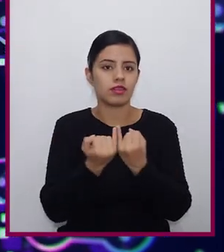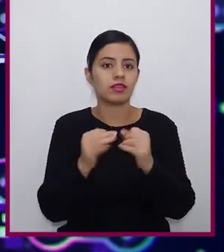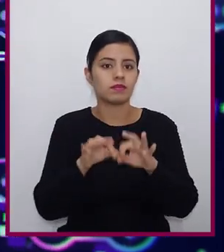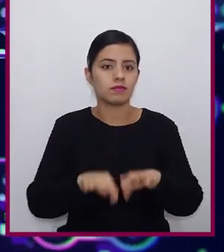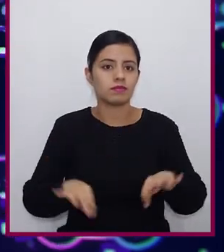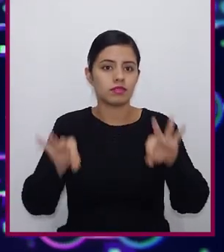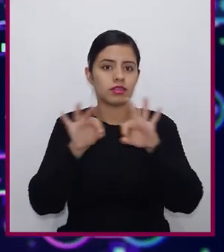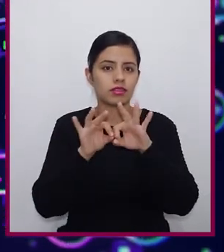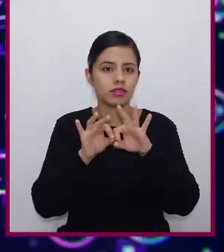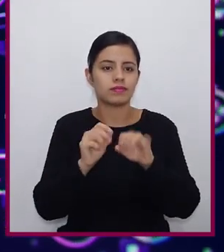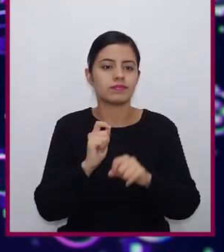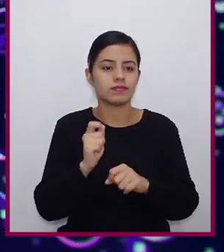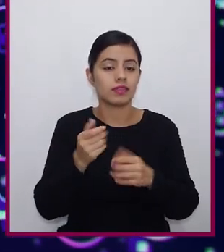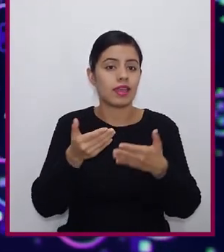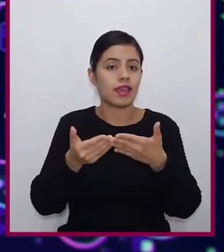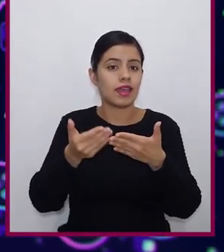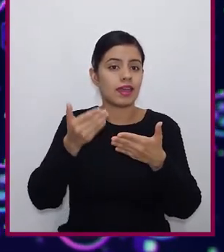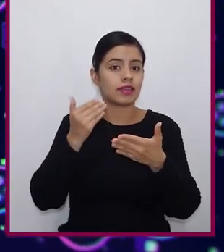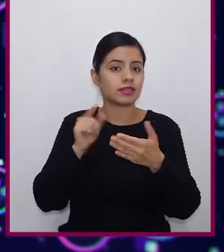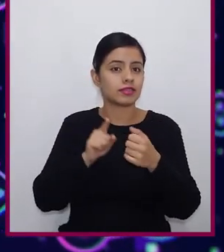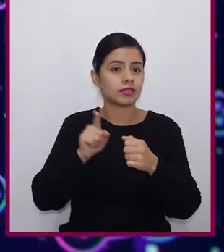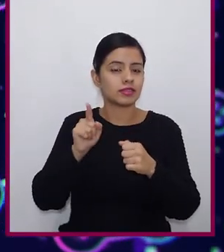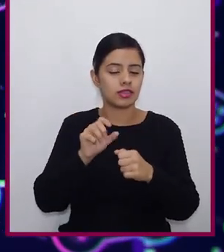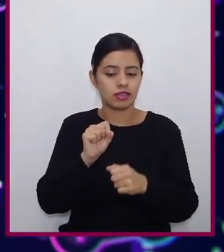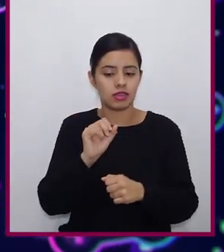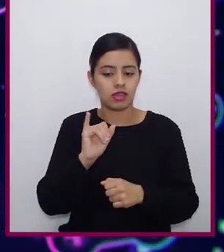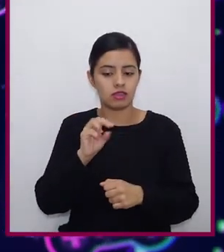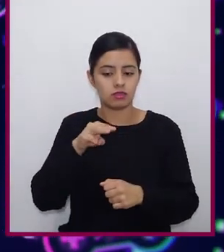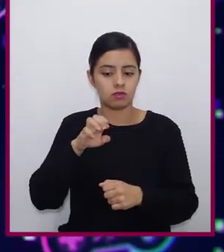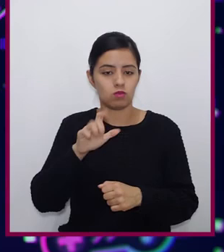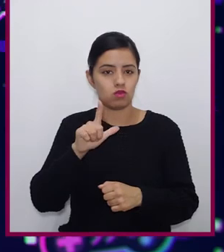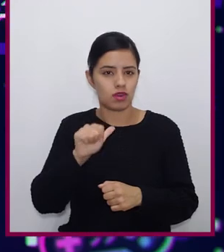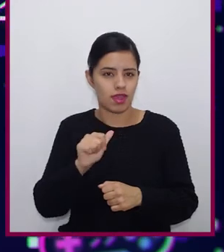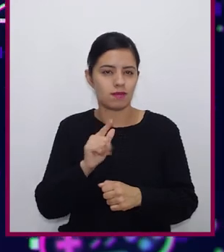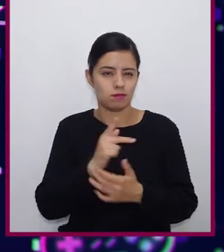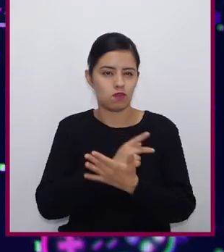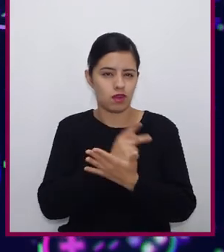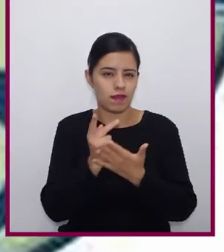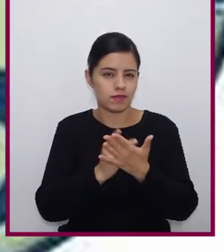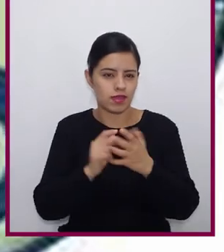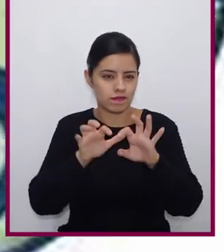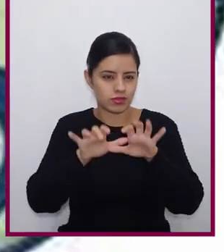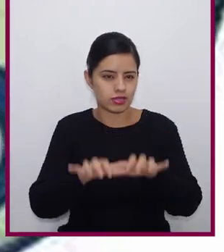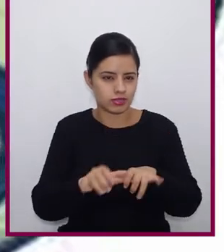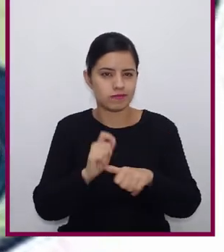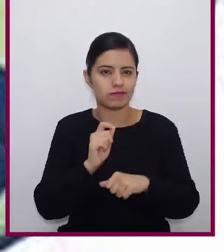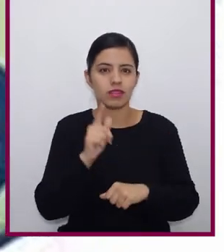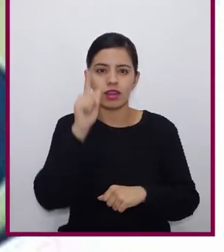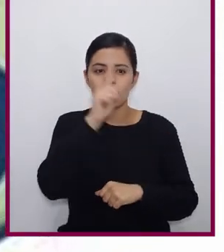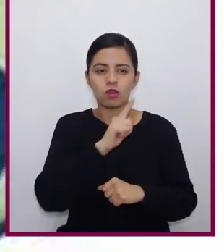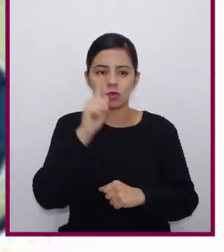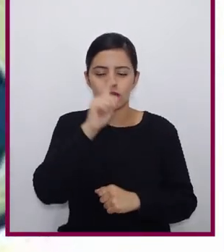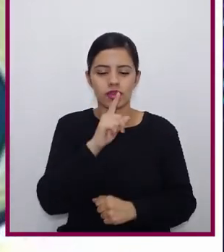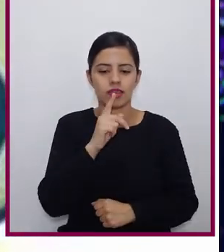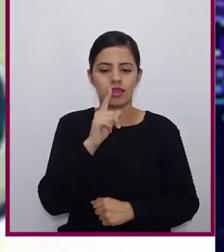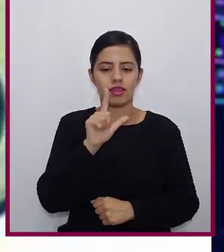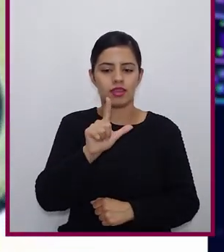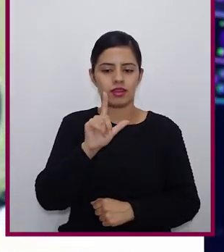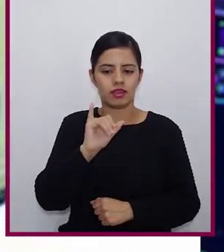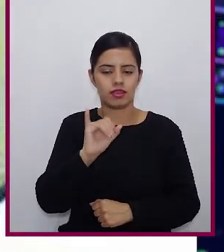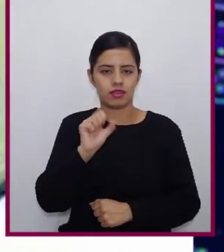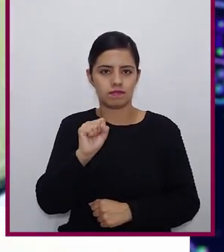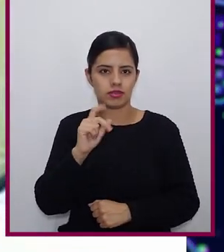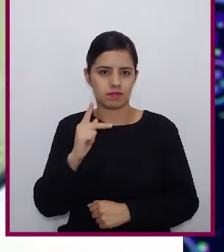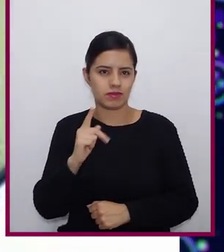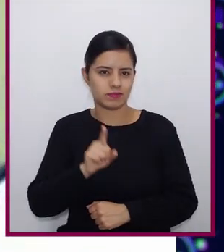aclarar que un antecesor del Simula 67 fue el lenguaje LISP, publicado